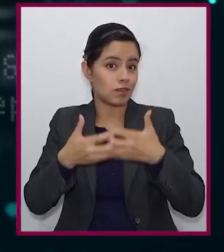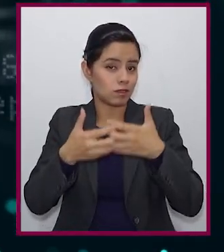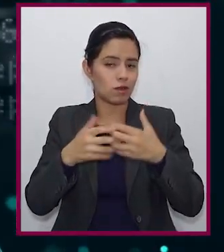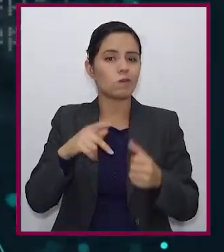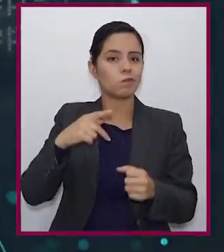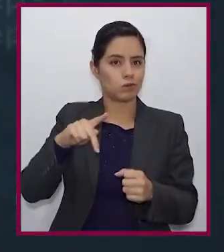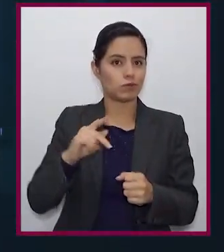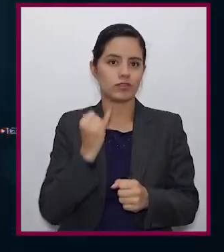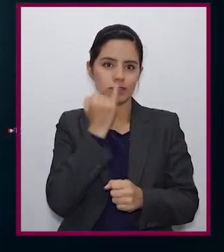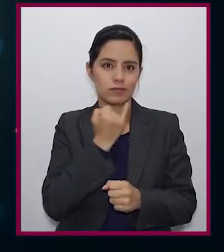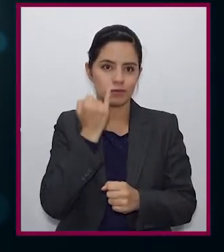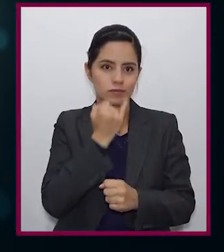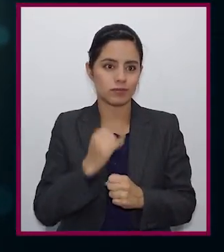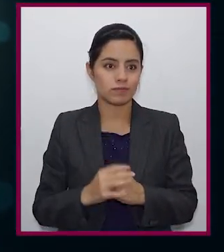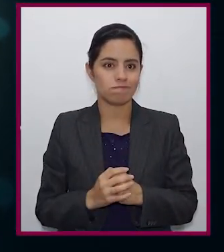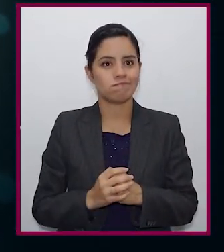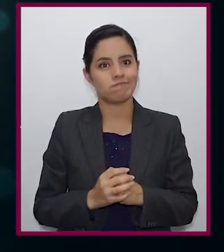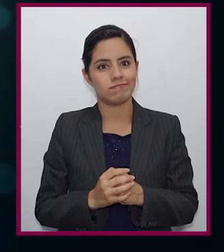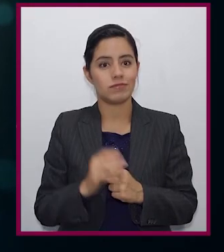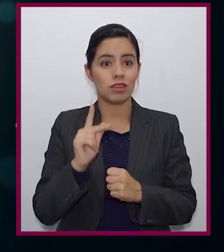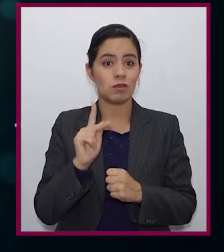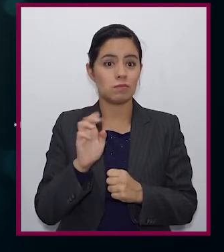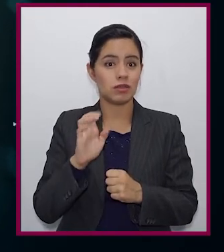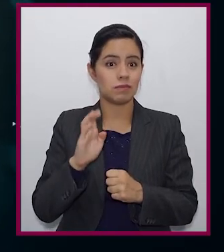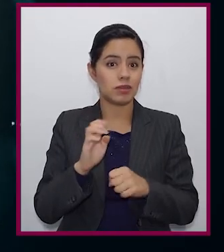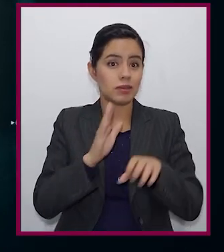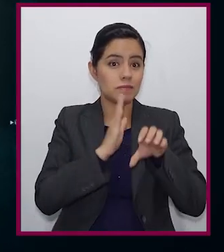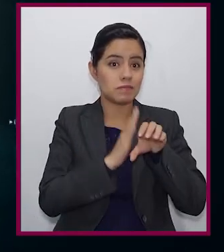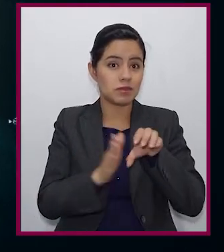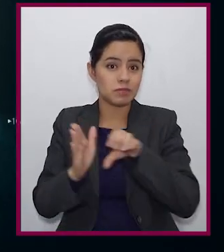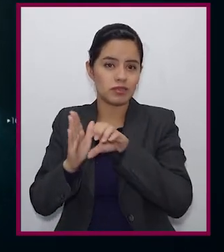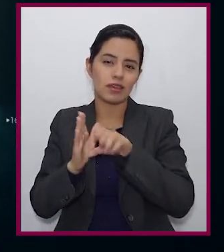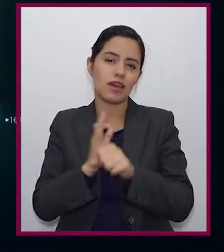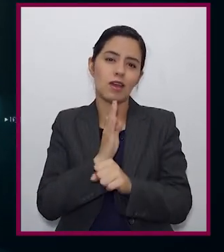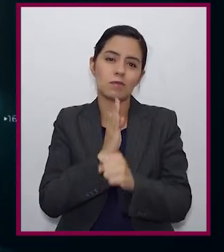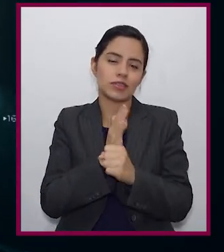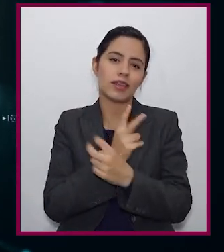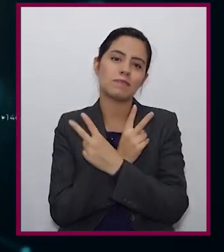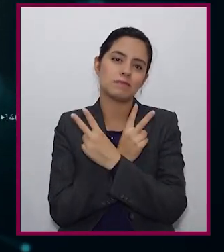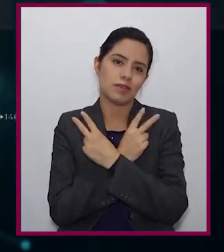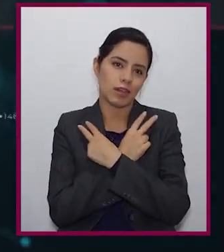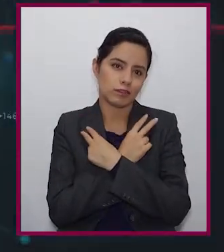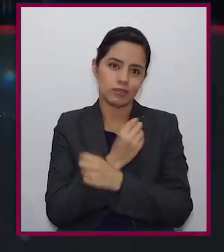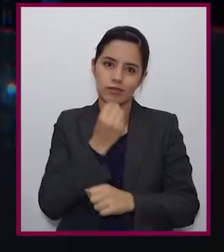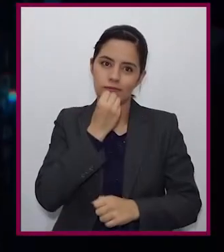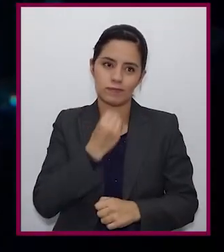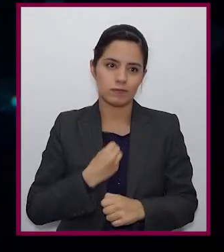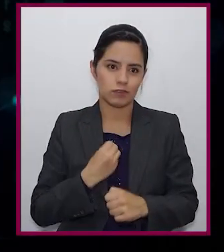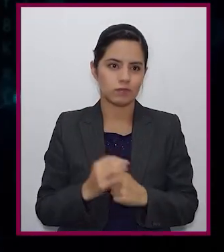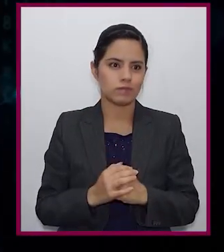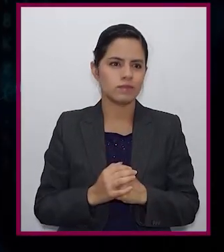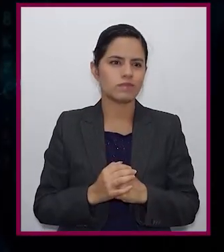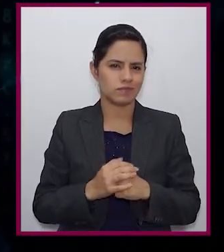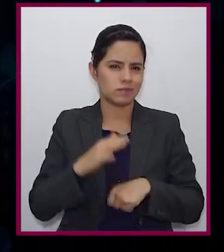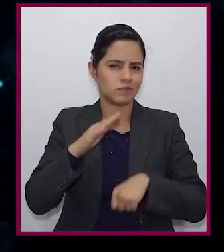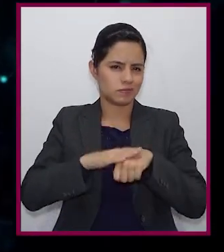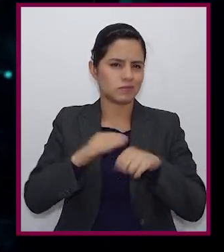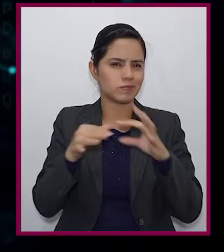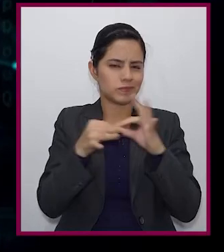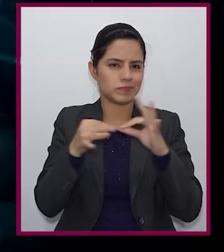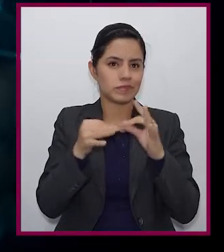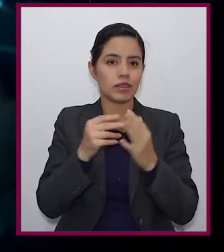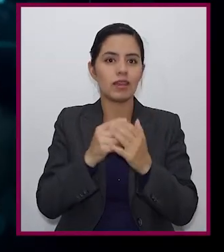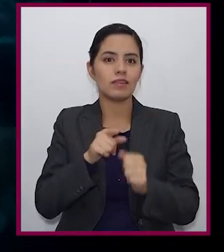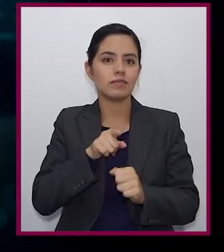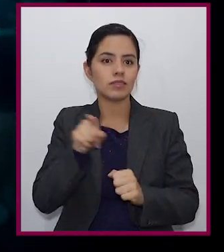lenguaje. Uy, lástima que Pepe Pepino ande en su semana sabática en Pepinolandia. Pero sigamos. Los lenguajes de programación